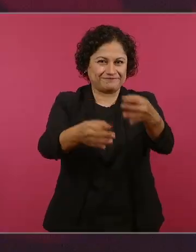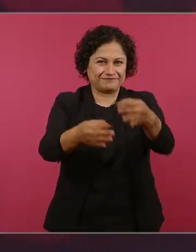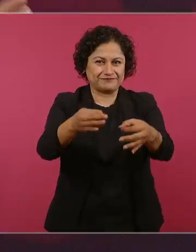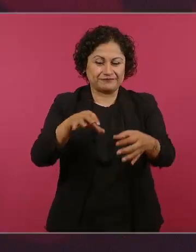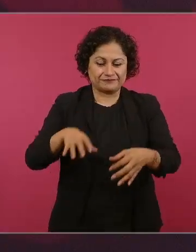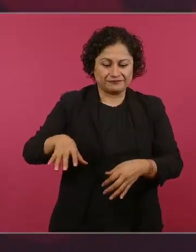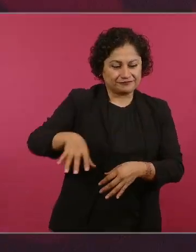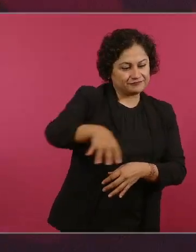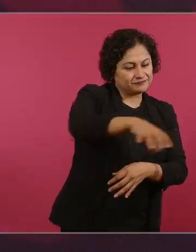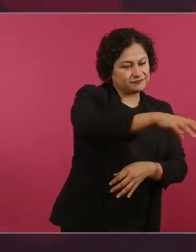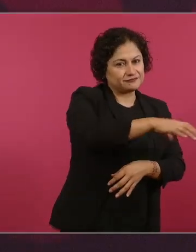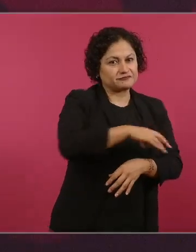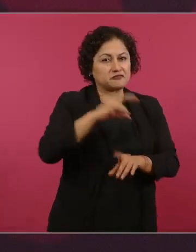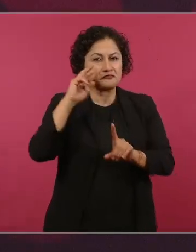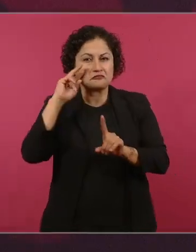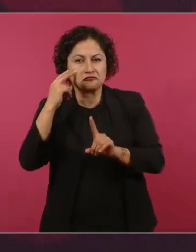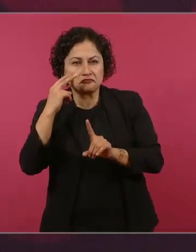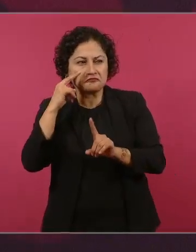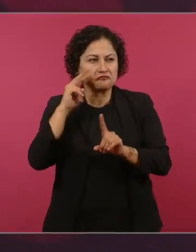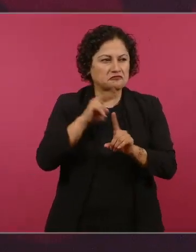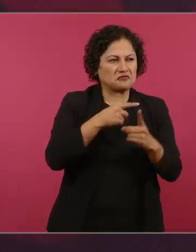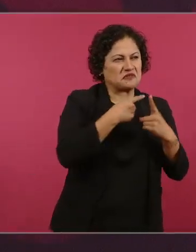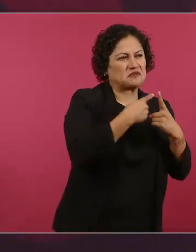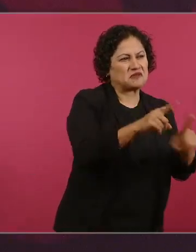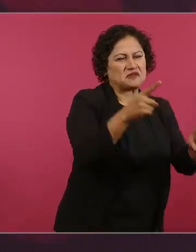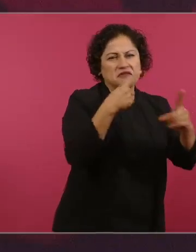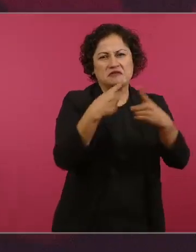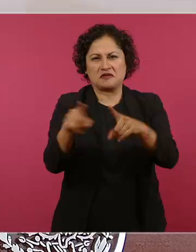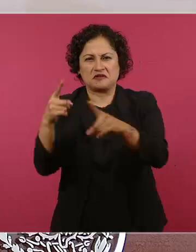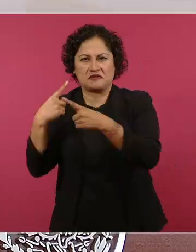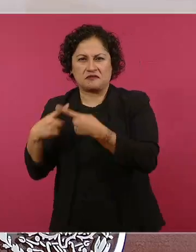Nada más en el caso de nosotros, como ya